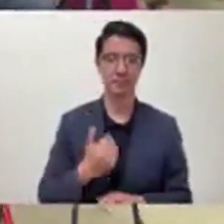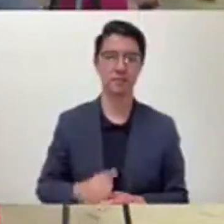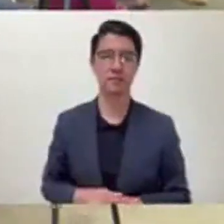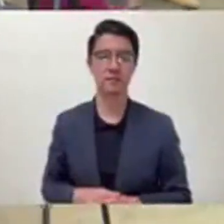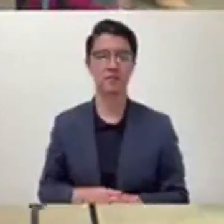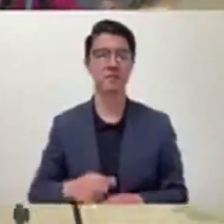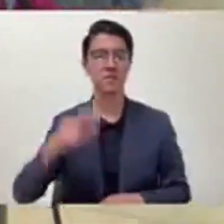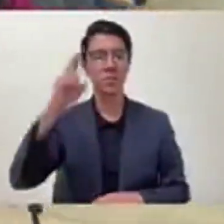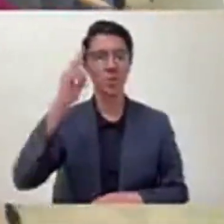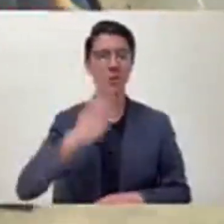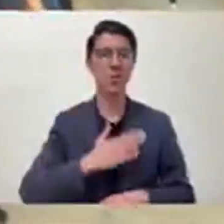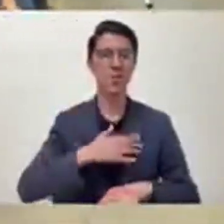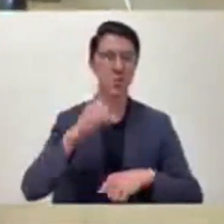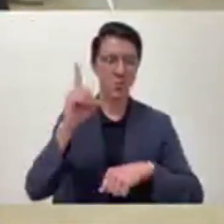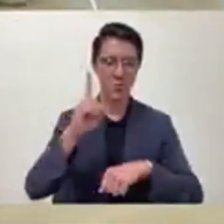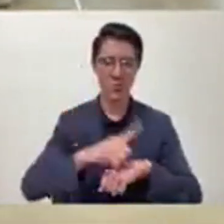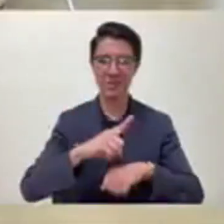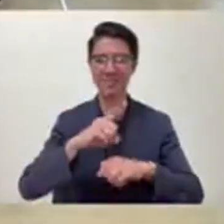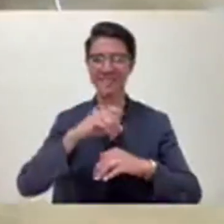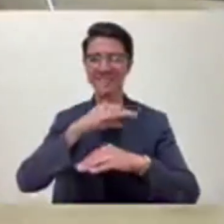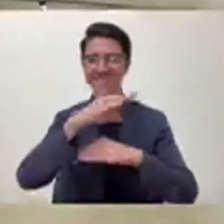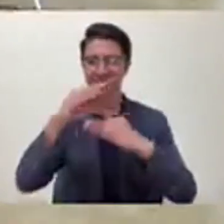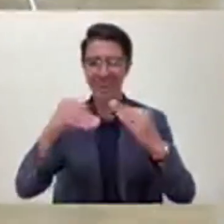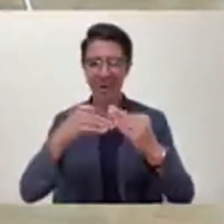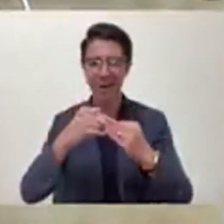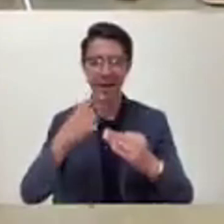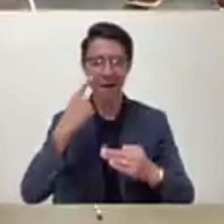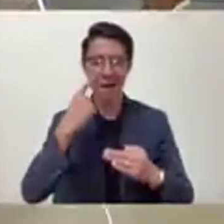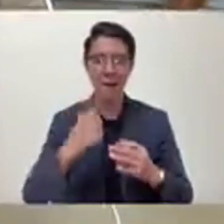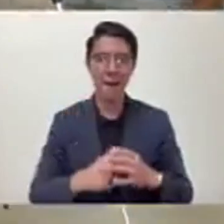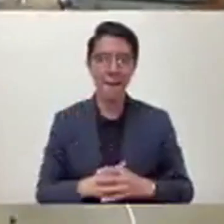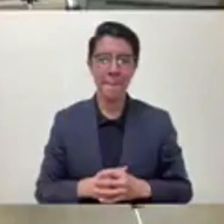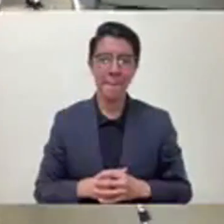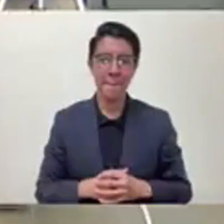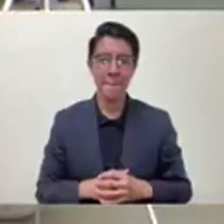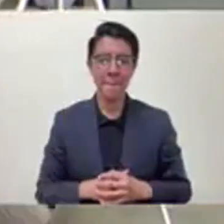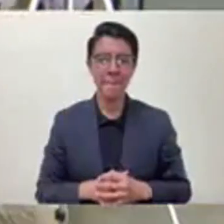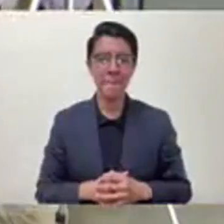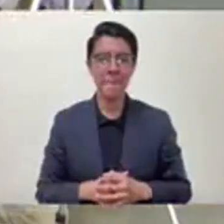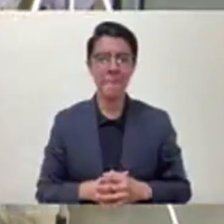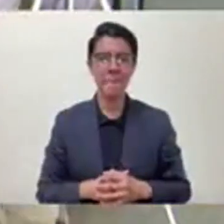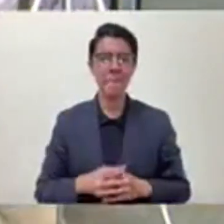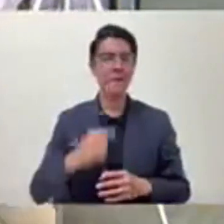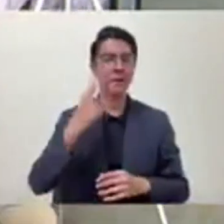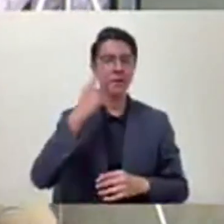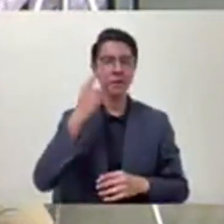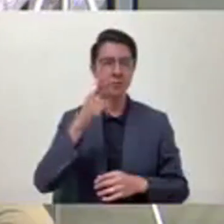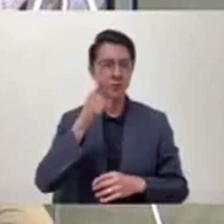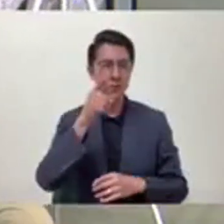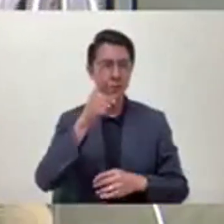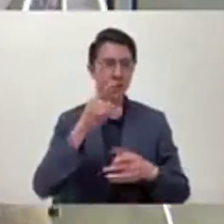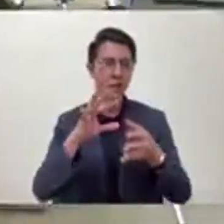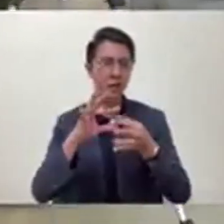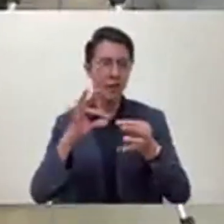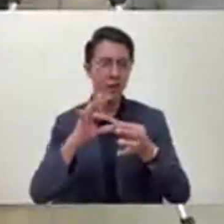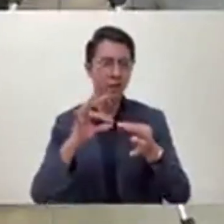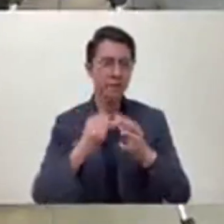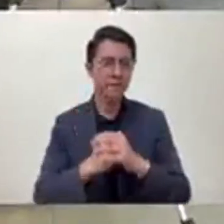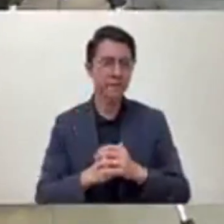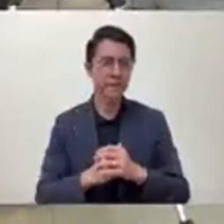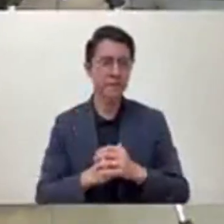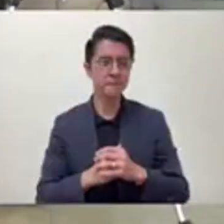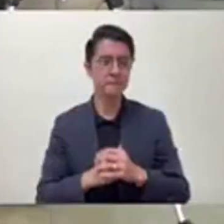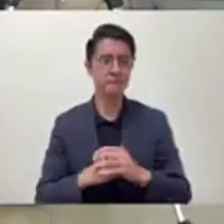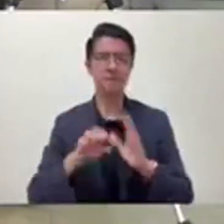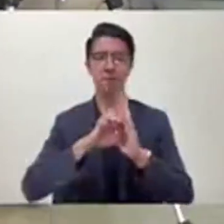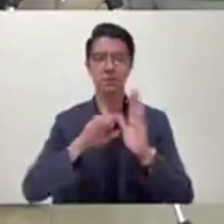42 personas detenidas son narcomenudistas esa o sea detenciones generales en Tijuana